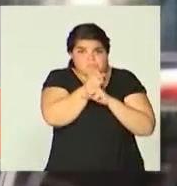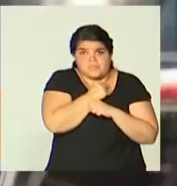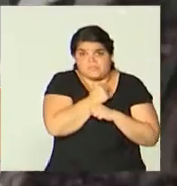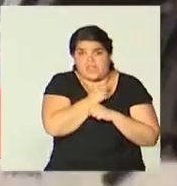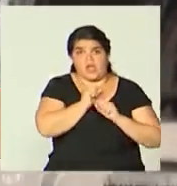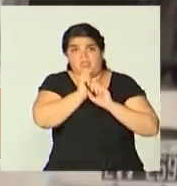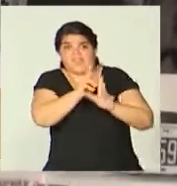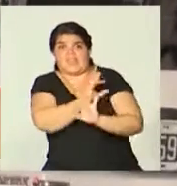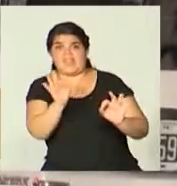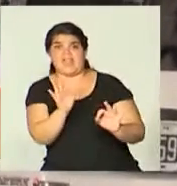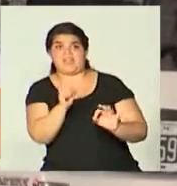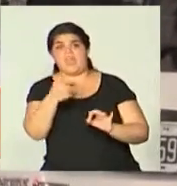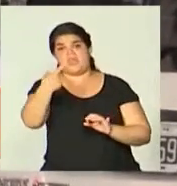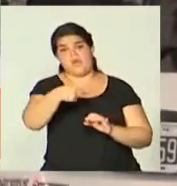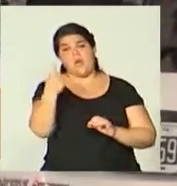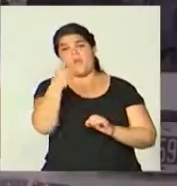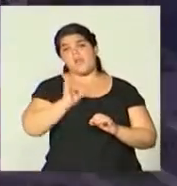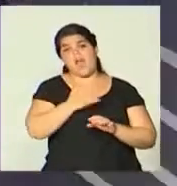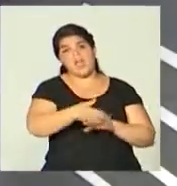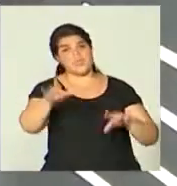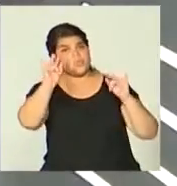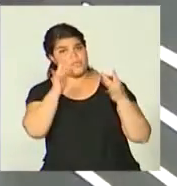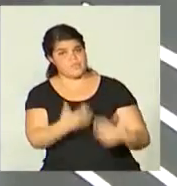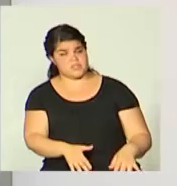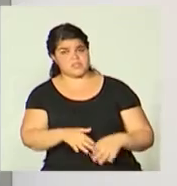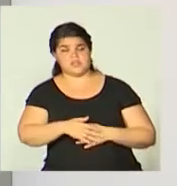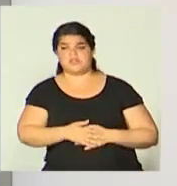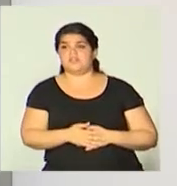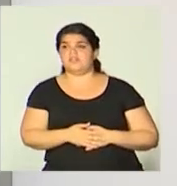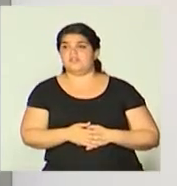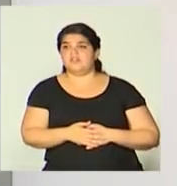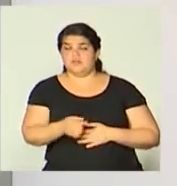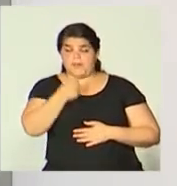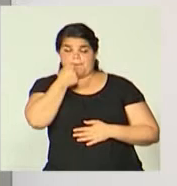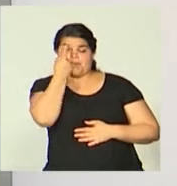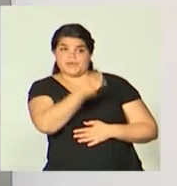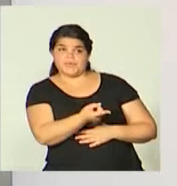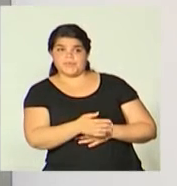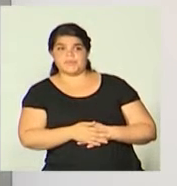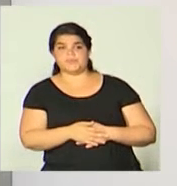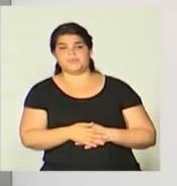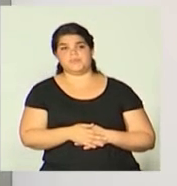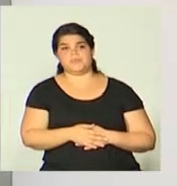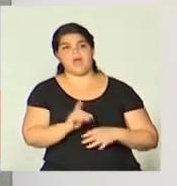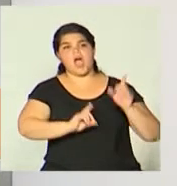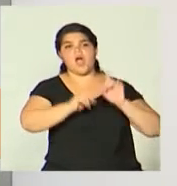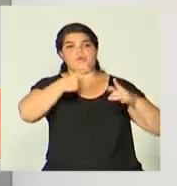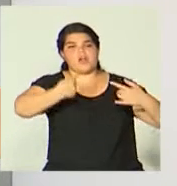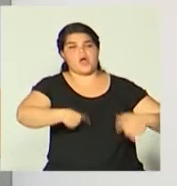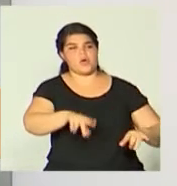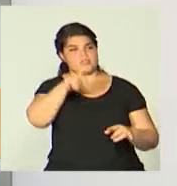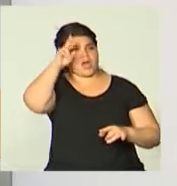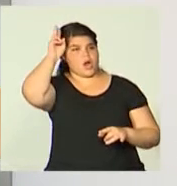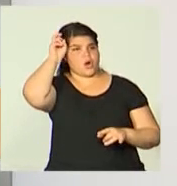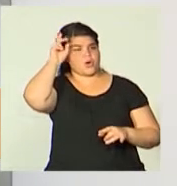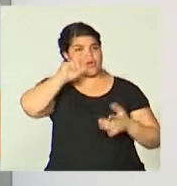los próximos 12 meses. Diputado, le pregunto en este sentido si hay algún tipo de detalle de las gestiones de Alfredo Cornejo allí